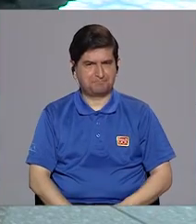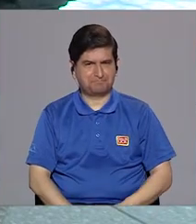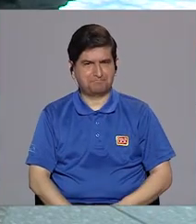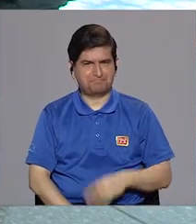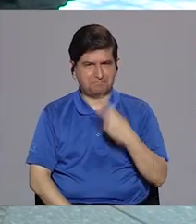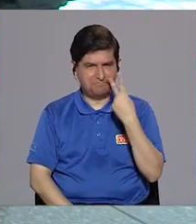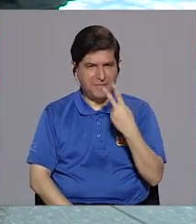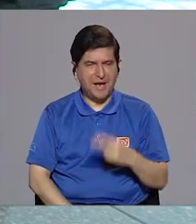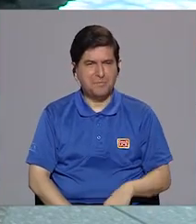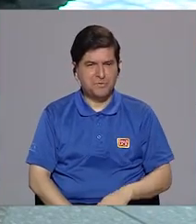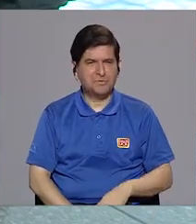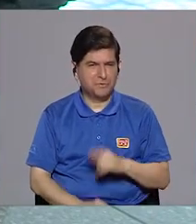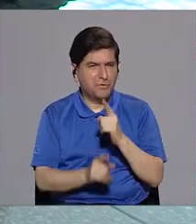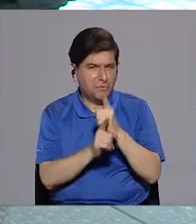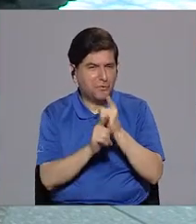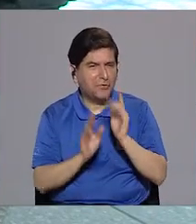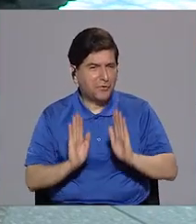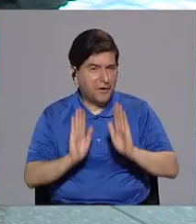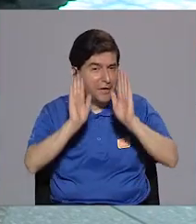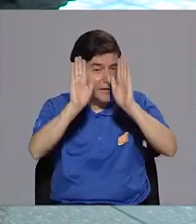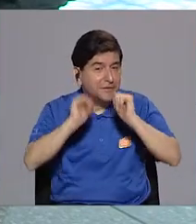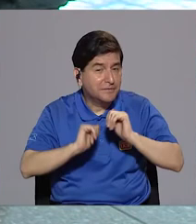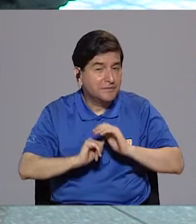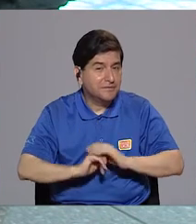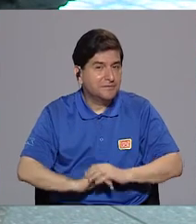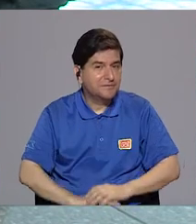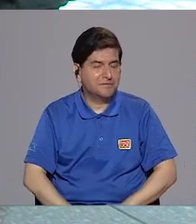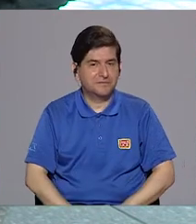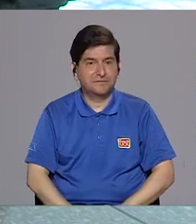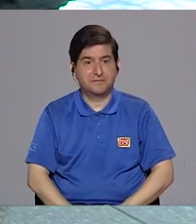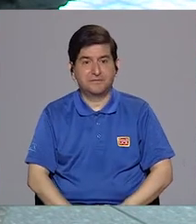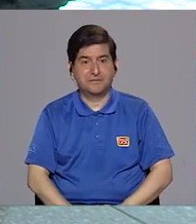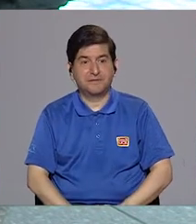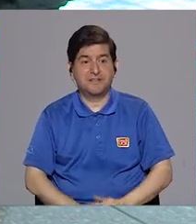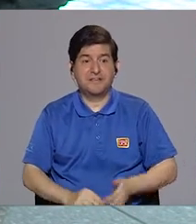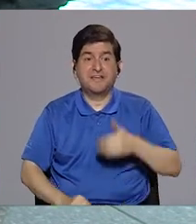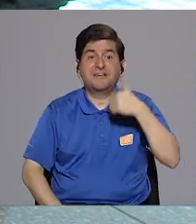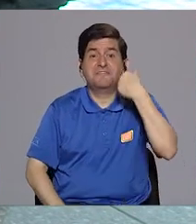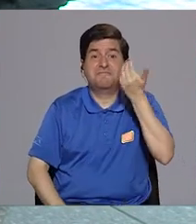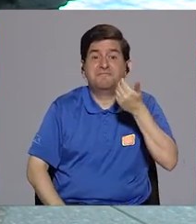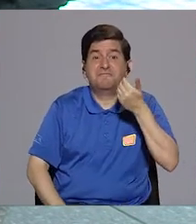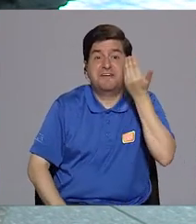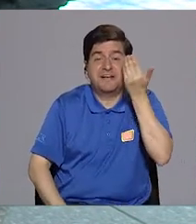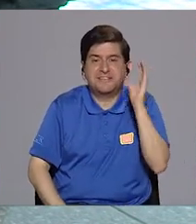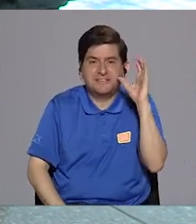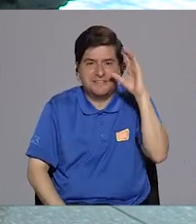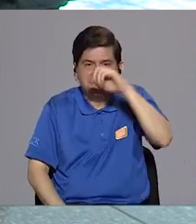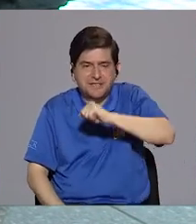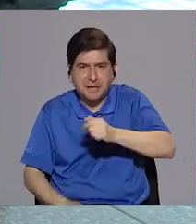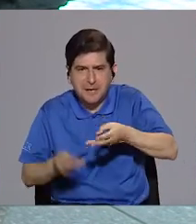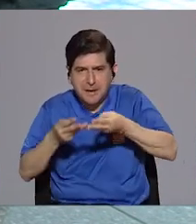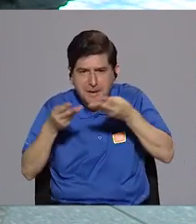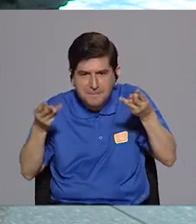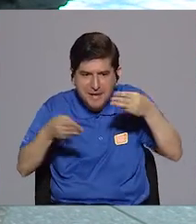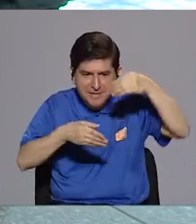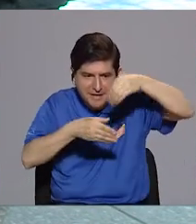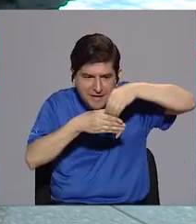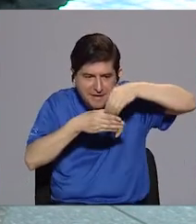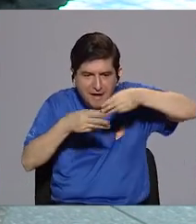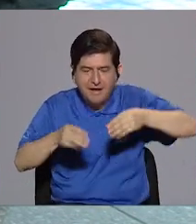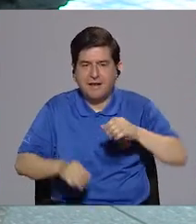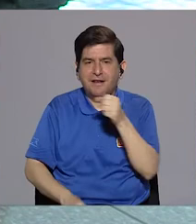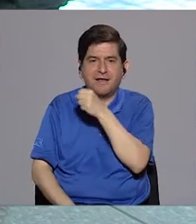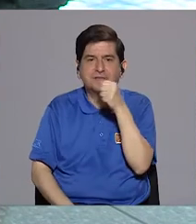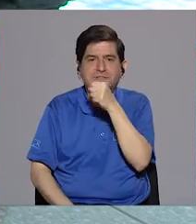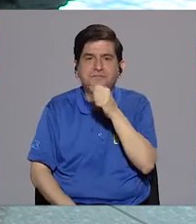vamos a ver lo fantástica que es, ¿no? Y lo que le digo, es muy fácil de ver qué material tiene una